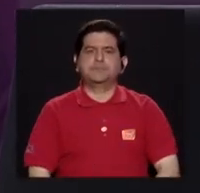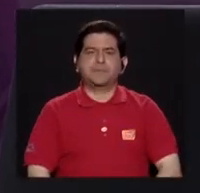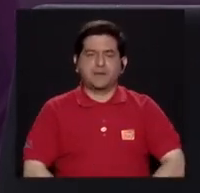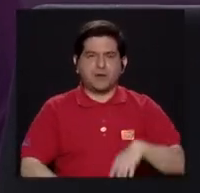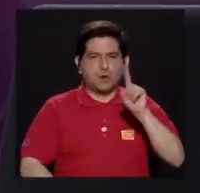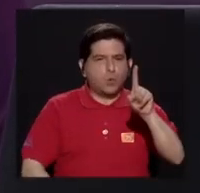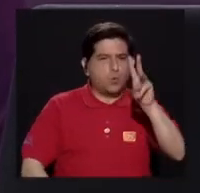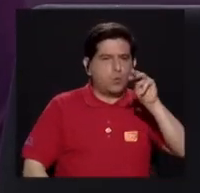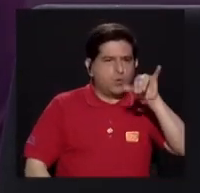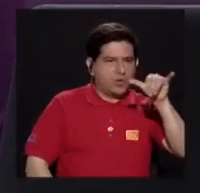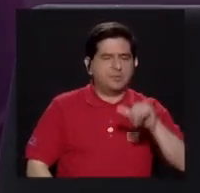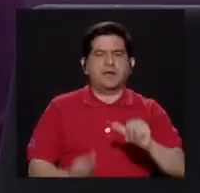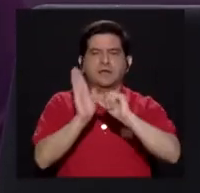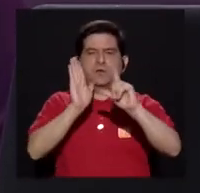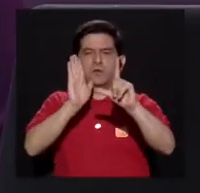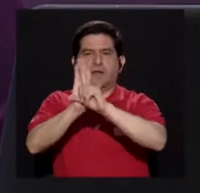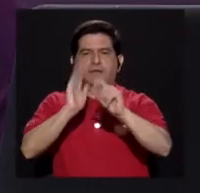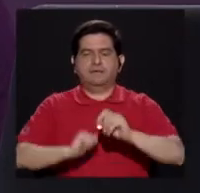Primero de mayo legislativo.